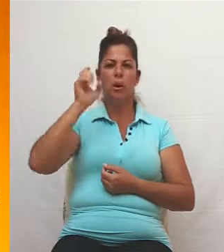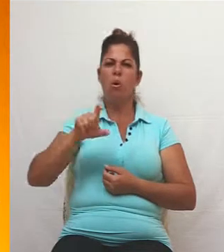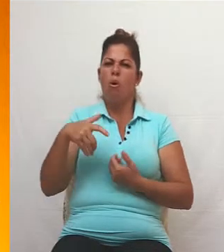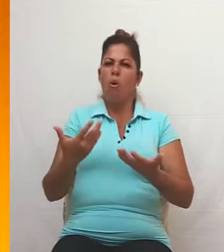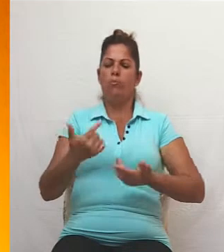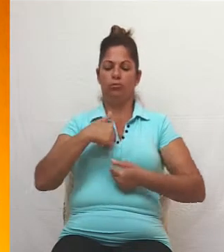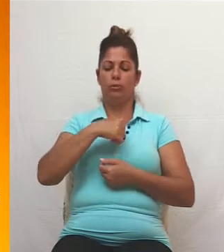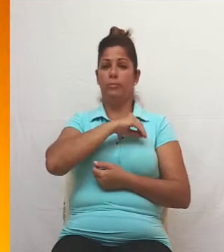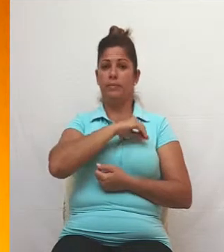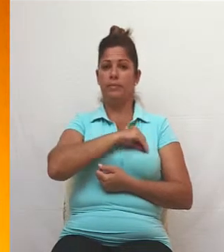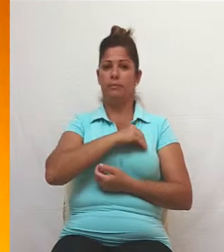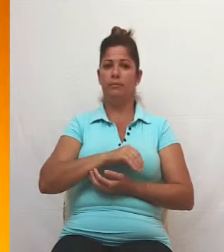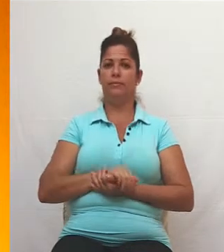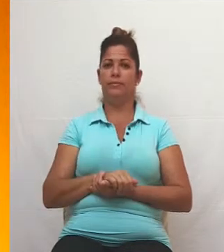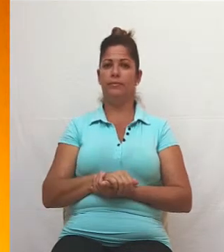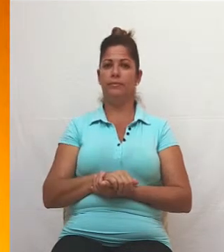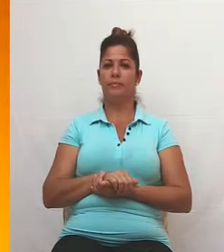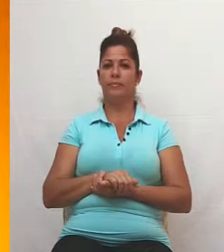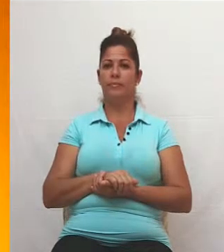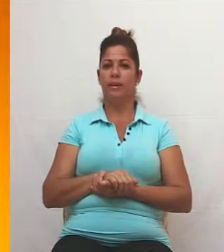aprender sobre mí